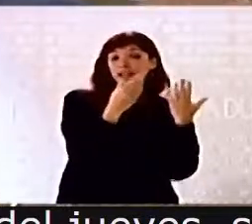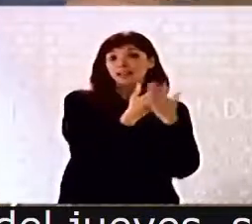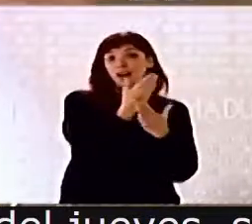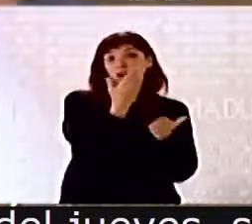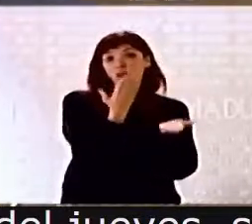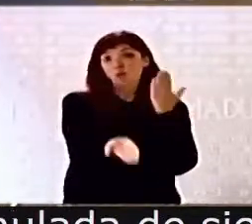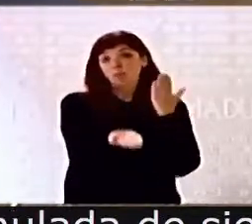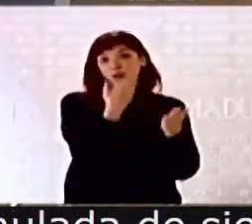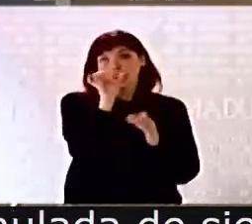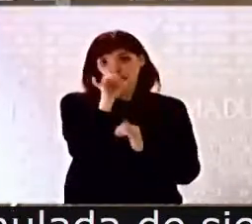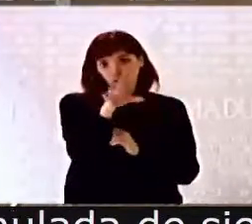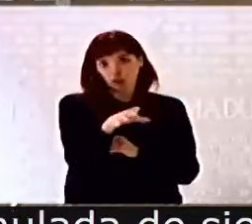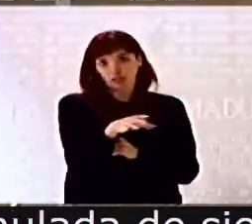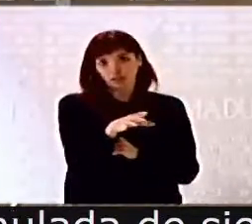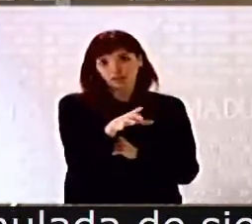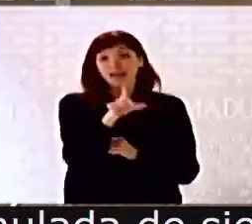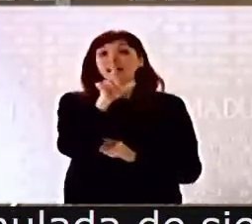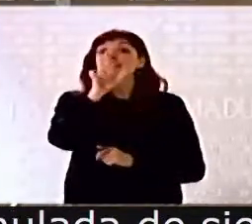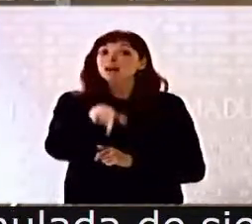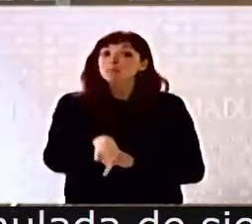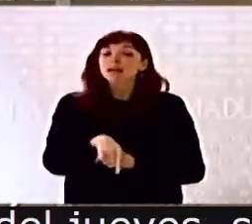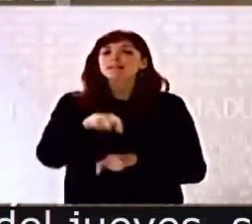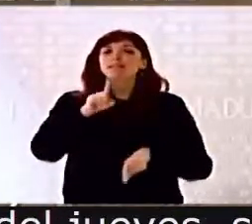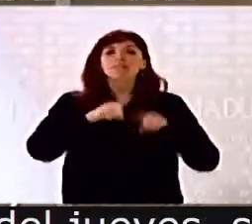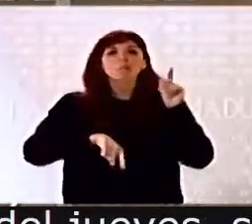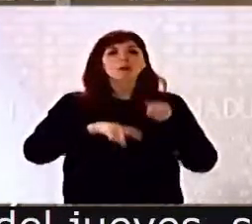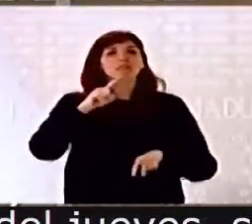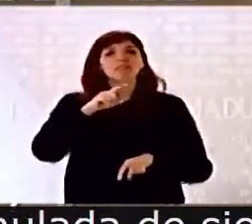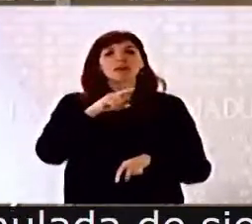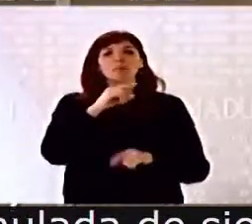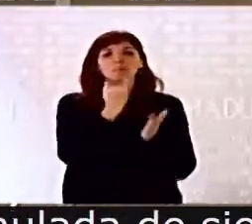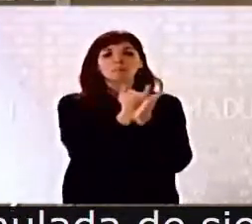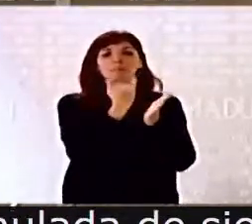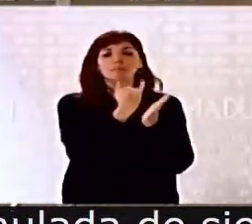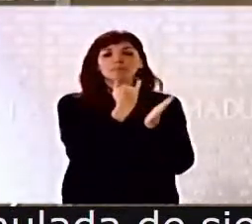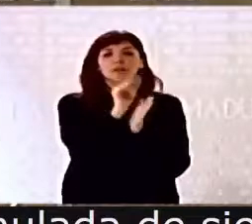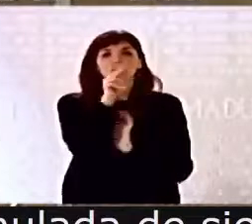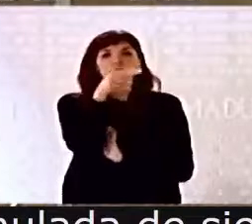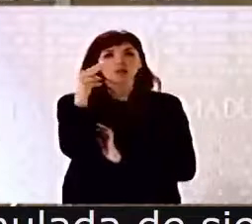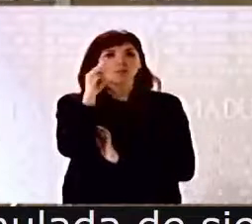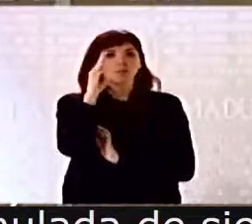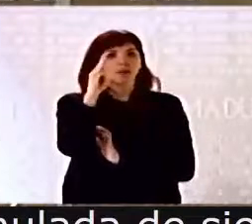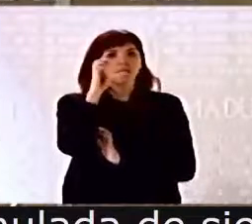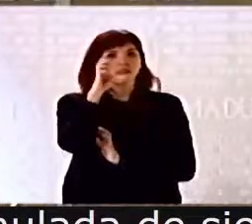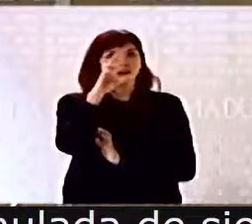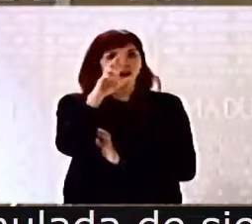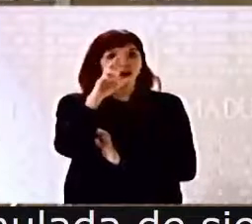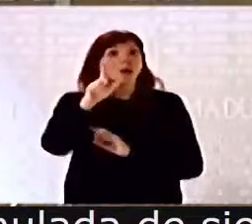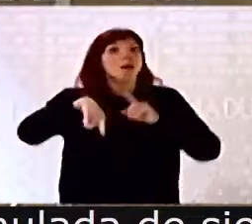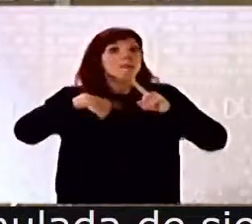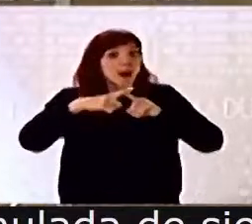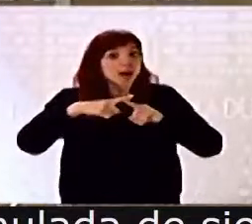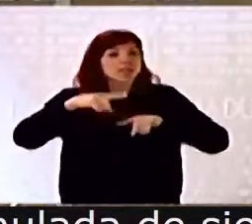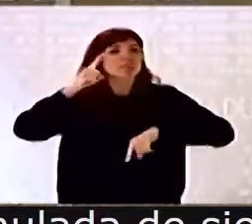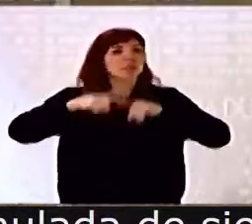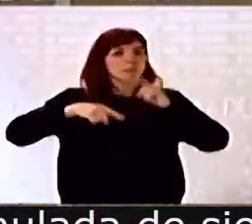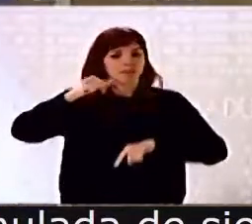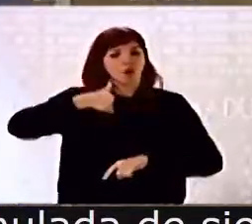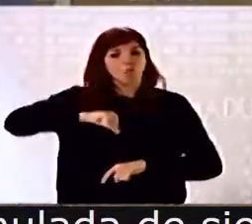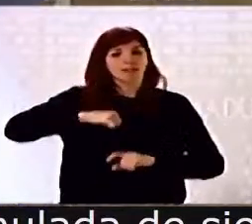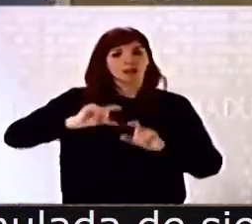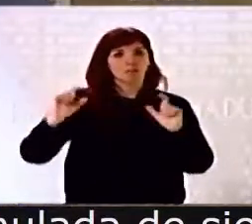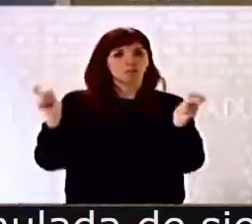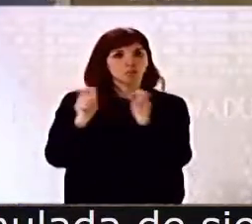14, en la positividad de las PCR y en la capacidad hospitalaria que existe en ese momento,